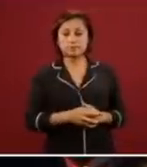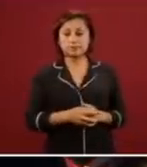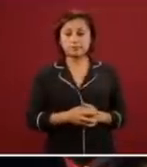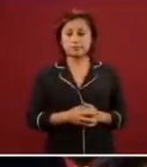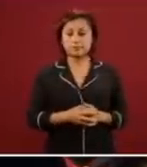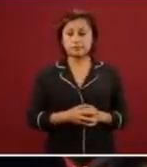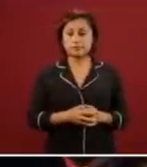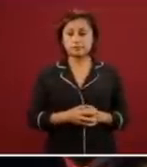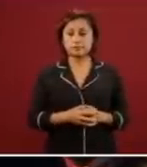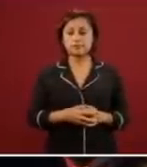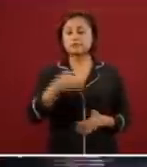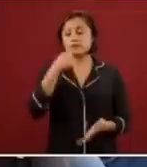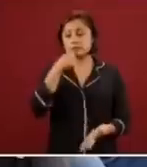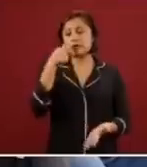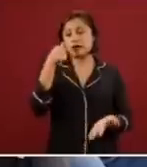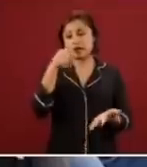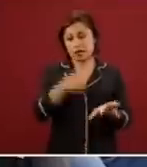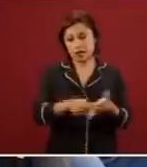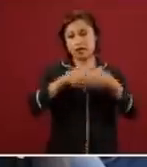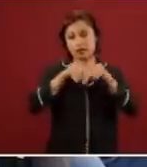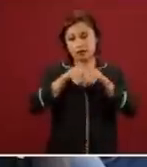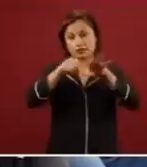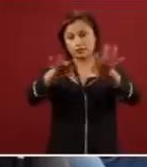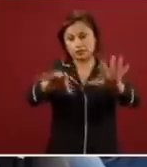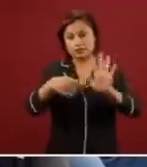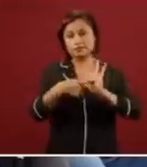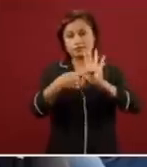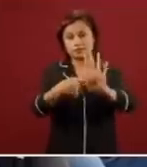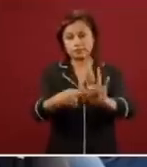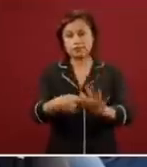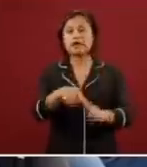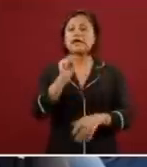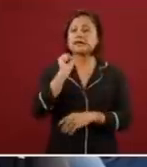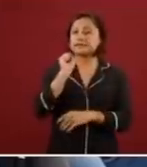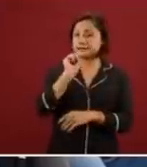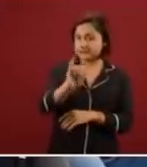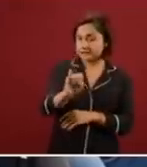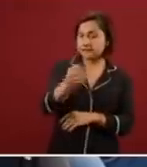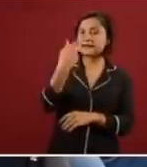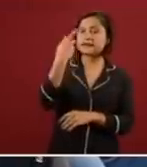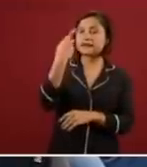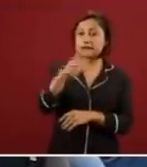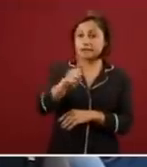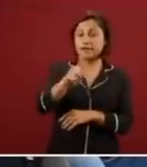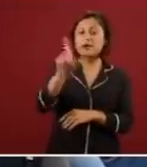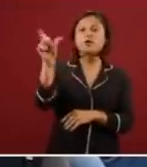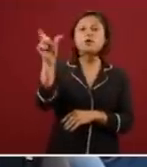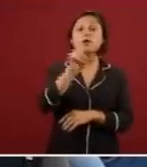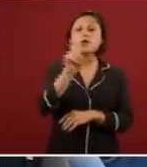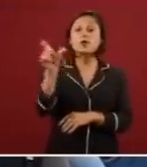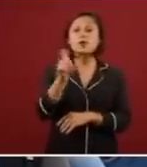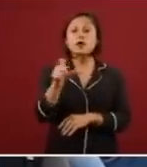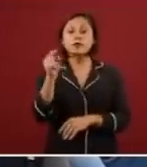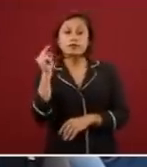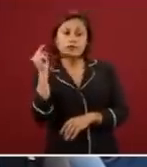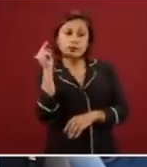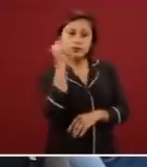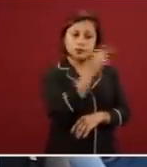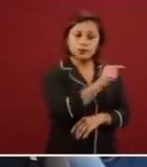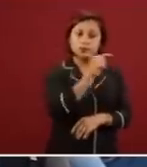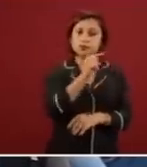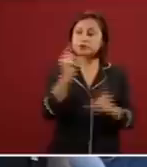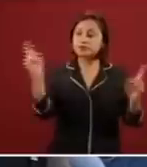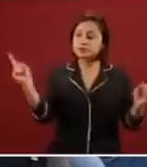¿Qué es la carta que se hizo pública? Sí, pero en esa charla, encuentro que usted tuvo con el ministro